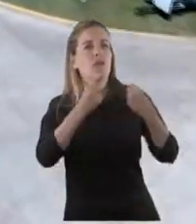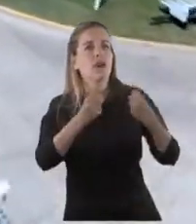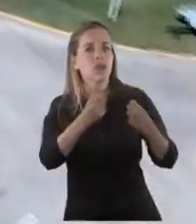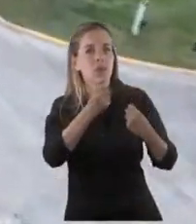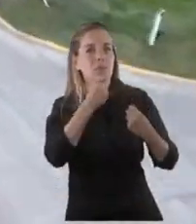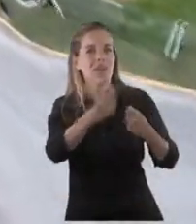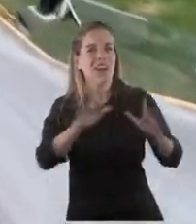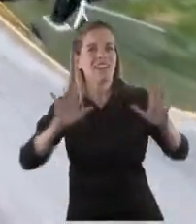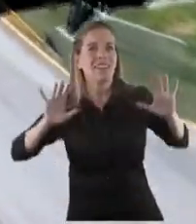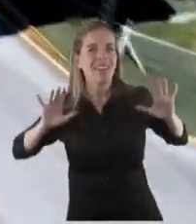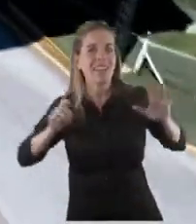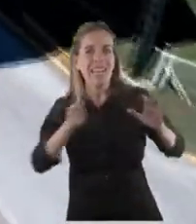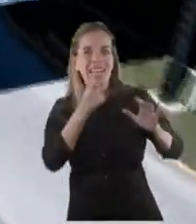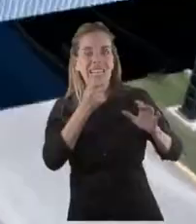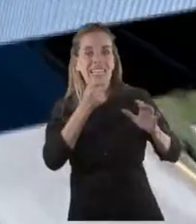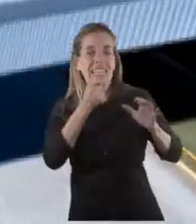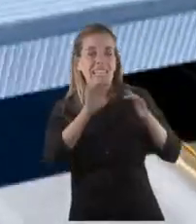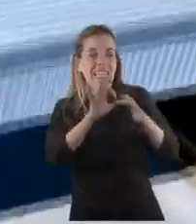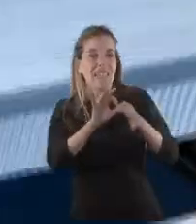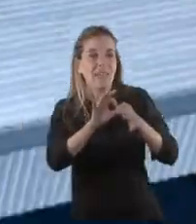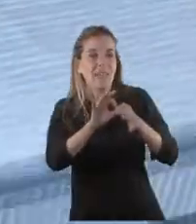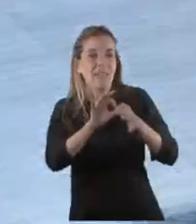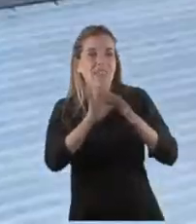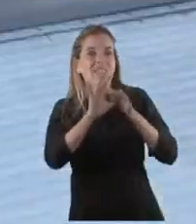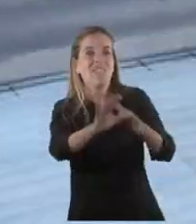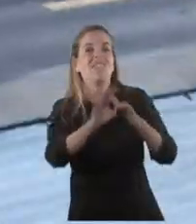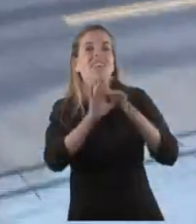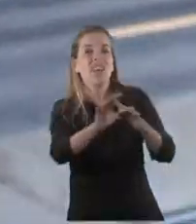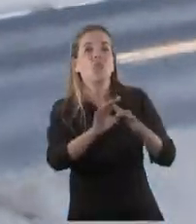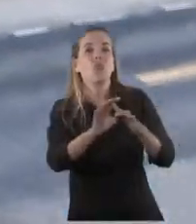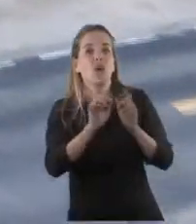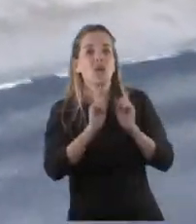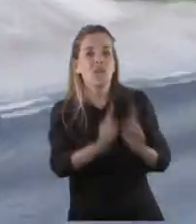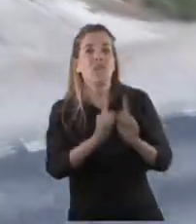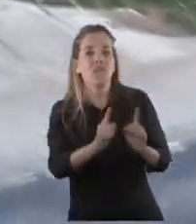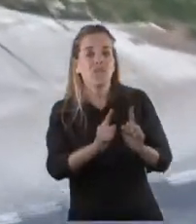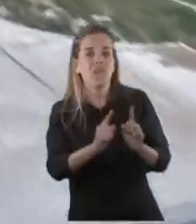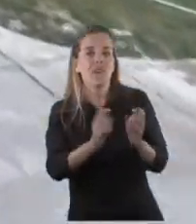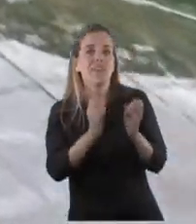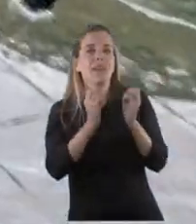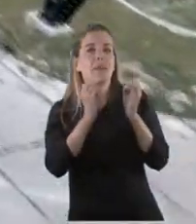la armonía, va a ser mucho más llevadero cualquier sacrificio que nos toque hacer.